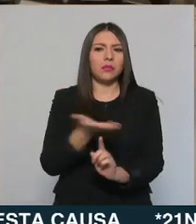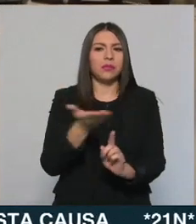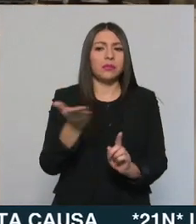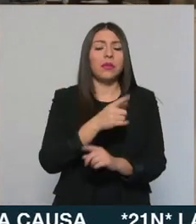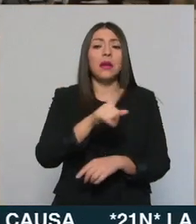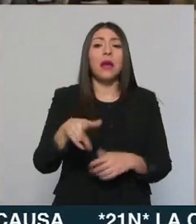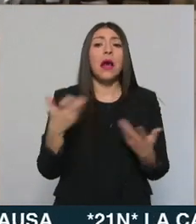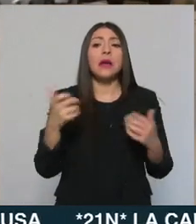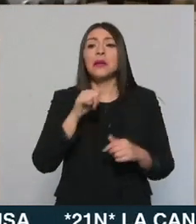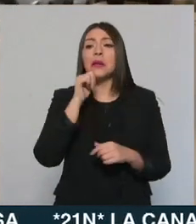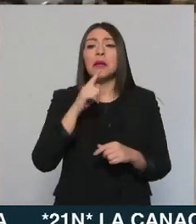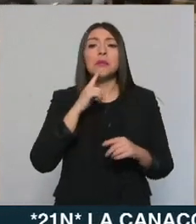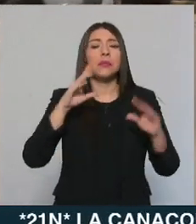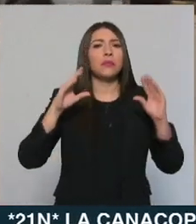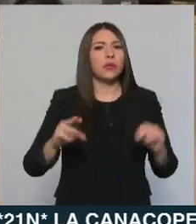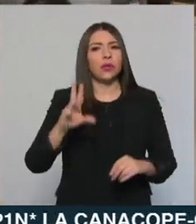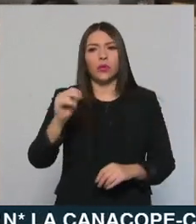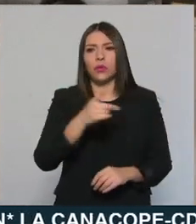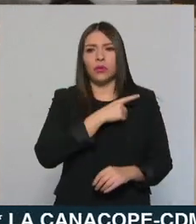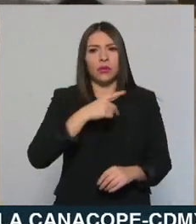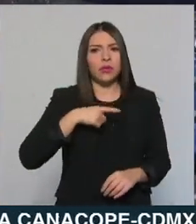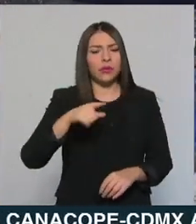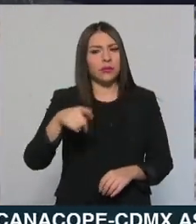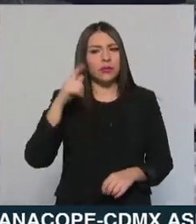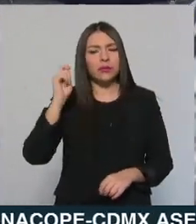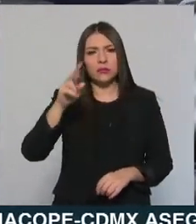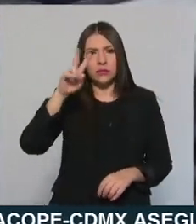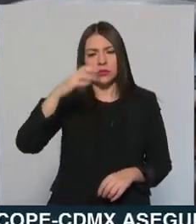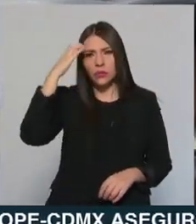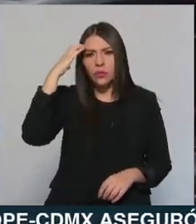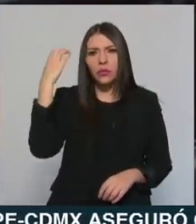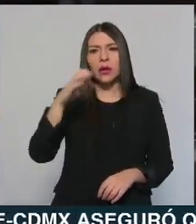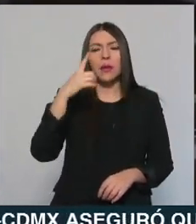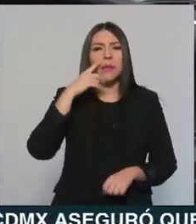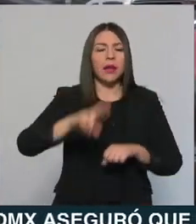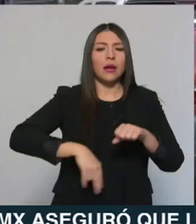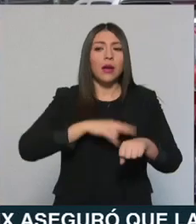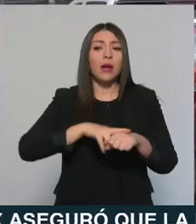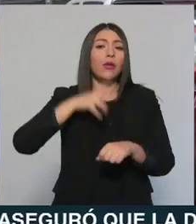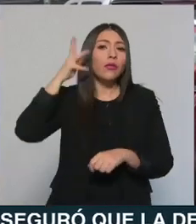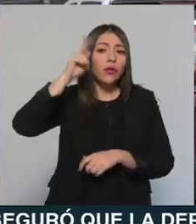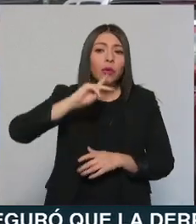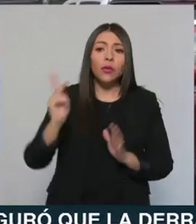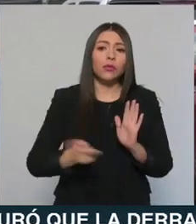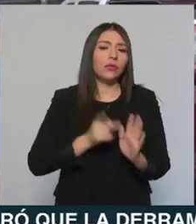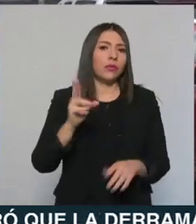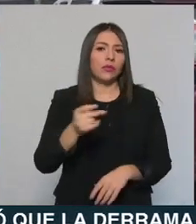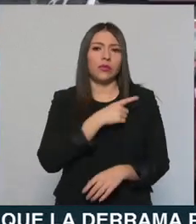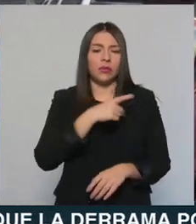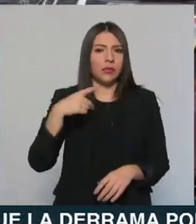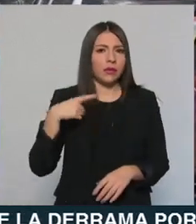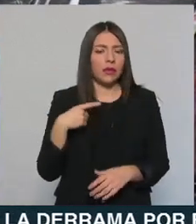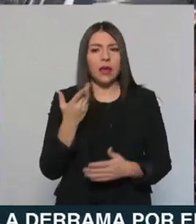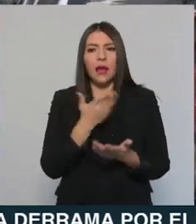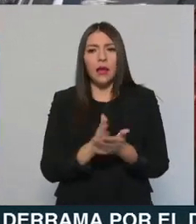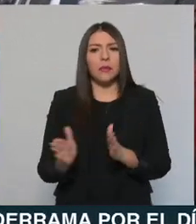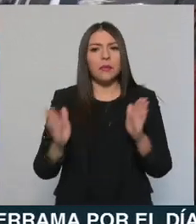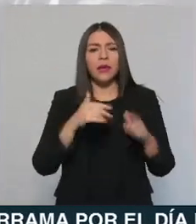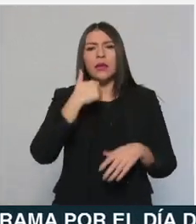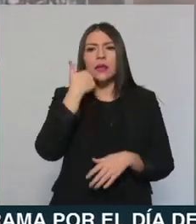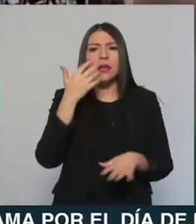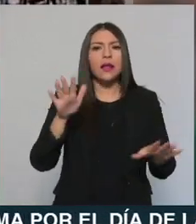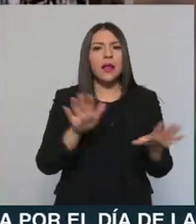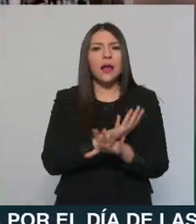debe quedar impune, que lo que hicieron es un severo daño al medio ambiente y no debe volver a suceder. Incluso propuso cambiar las